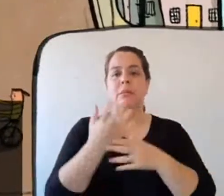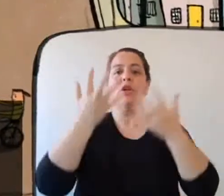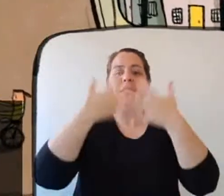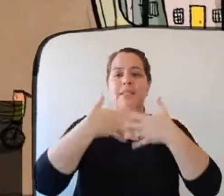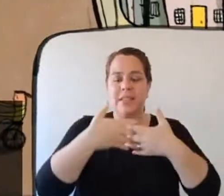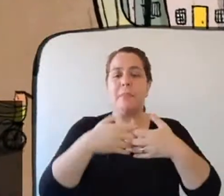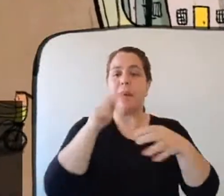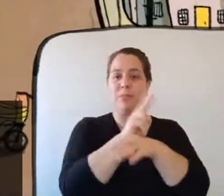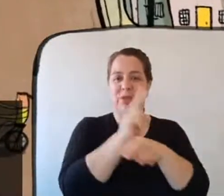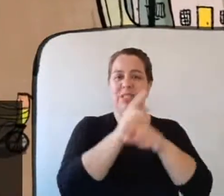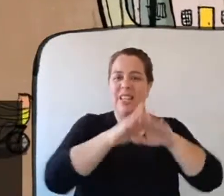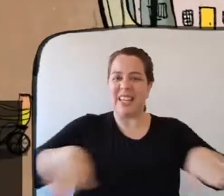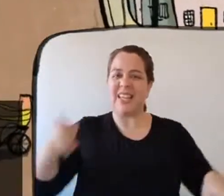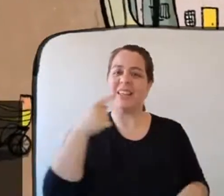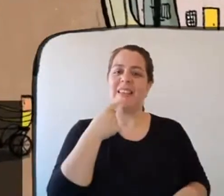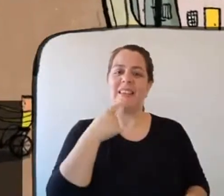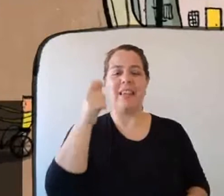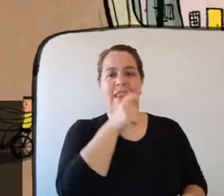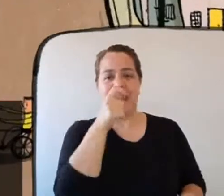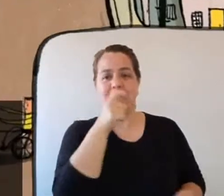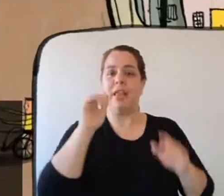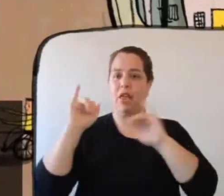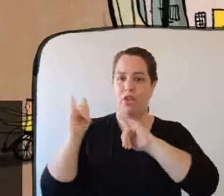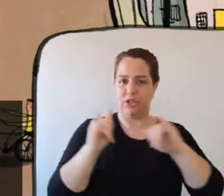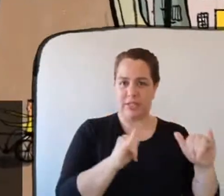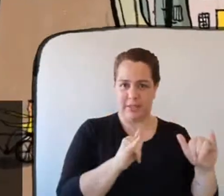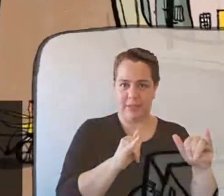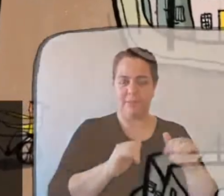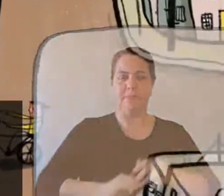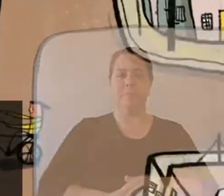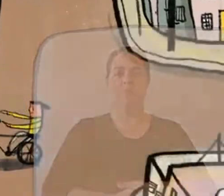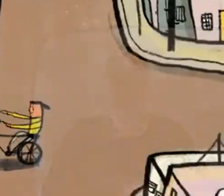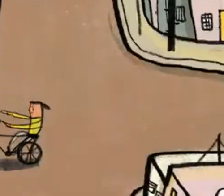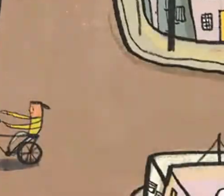formamos el sistema de protección de derechos de niñas, niños, niñes y adolescentes.